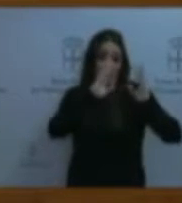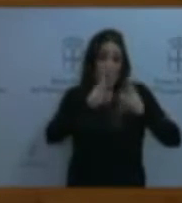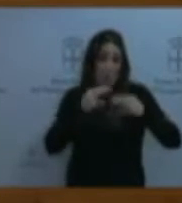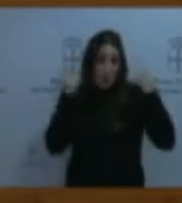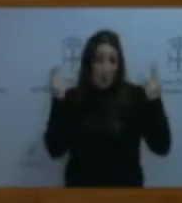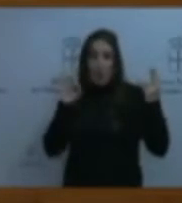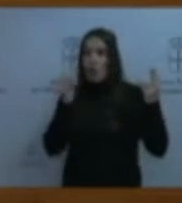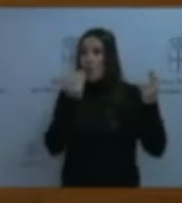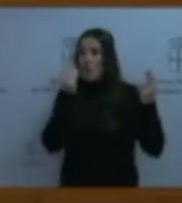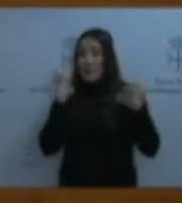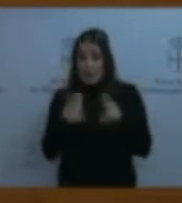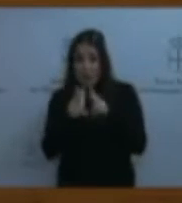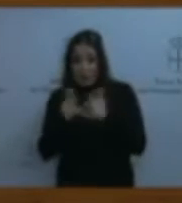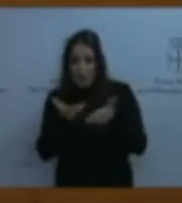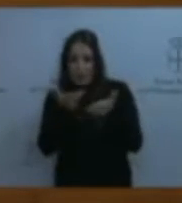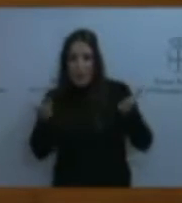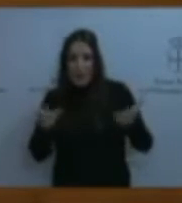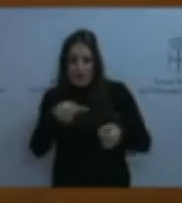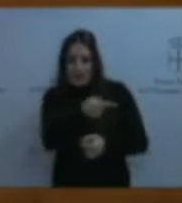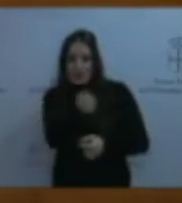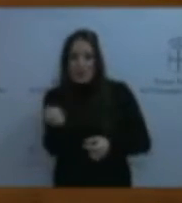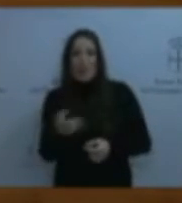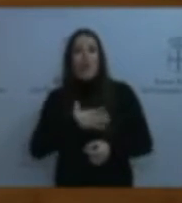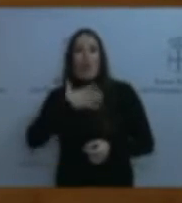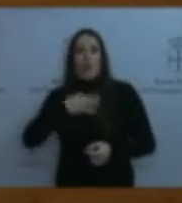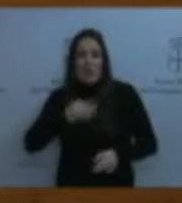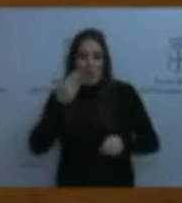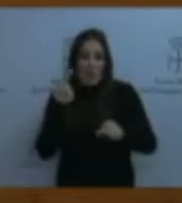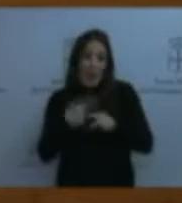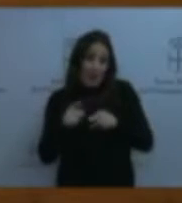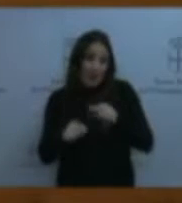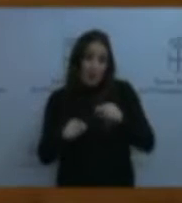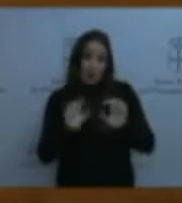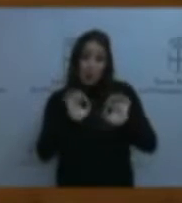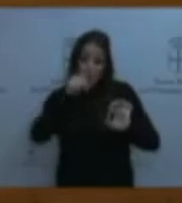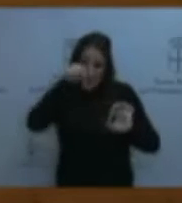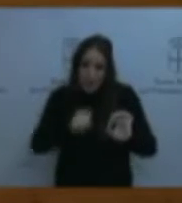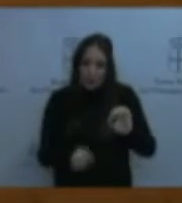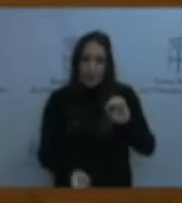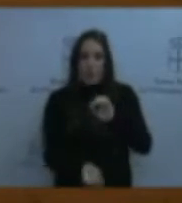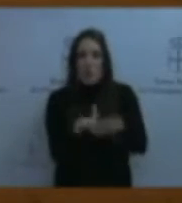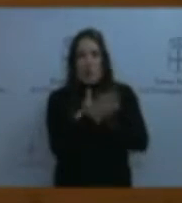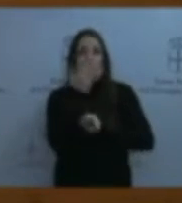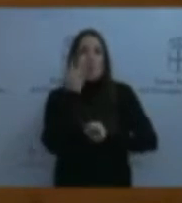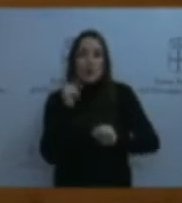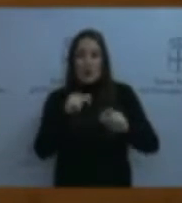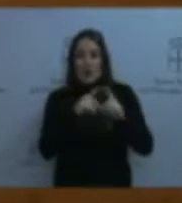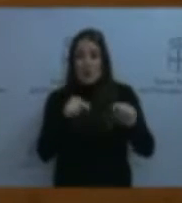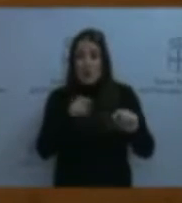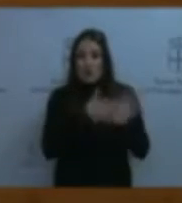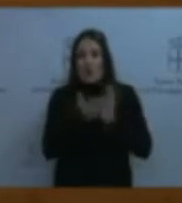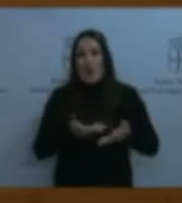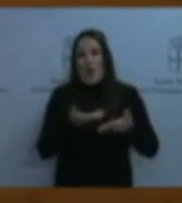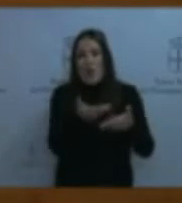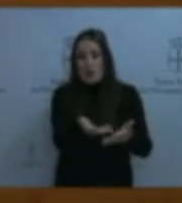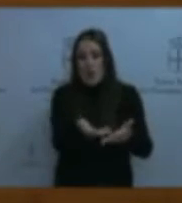sociales, puedan tener alimentos producidos en Asturias. Esto sería ayudar tanto